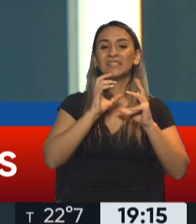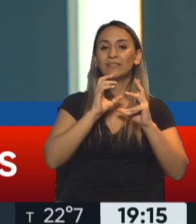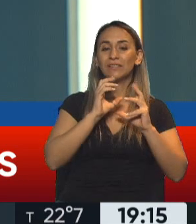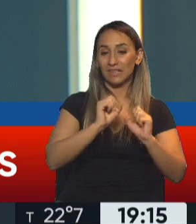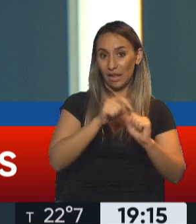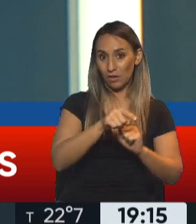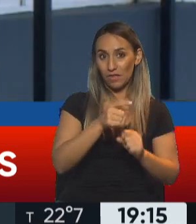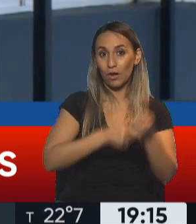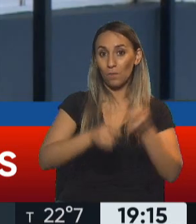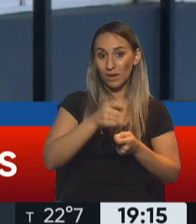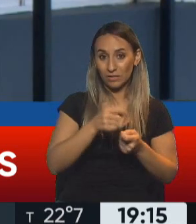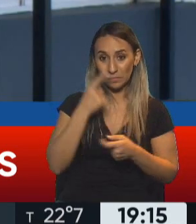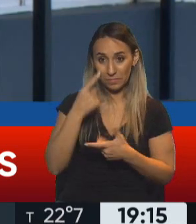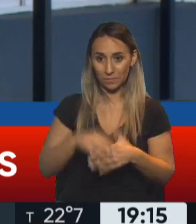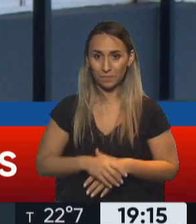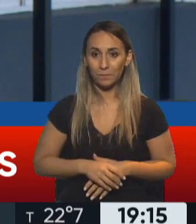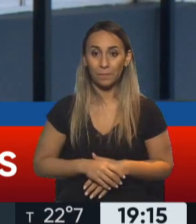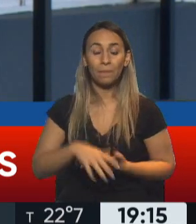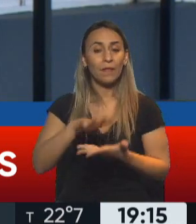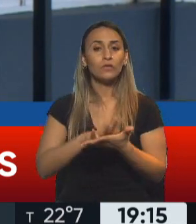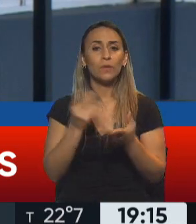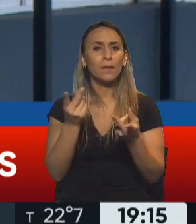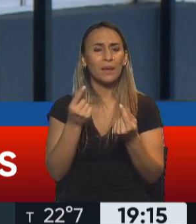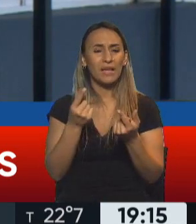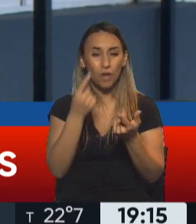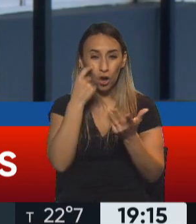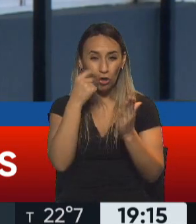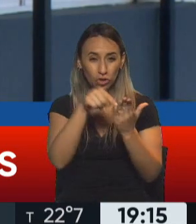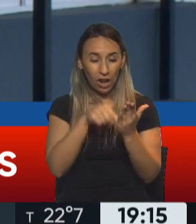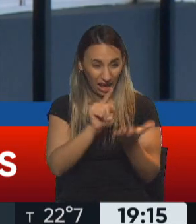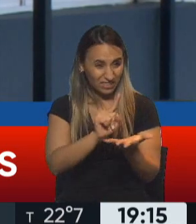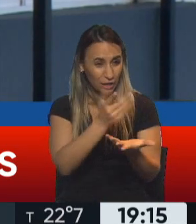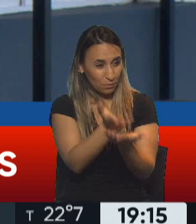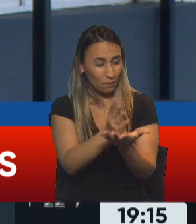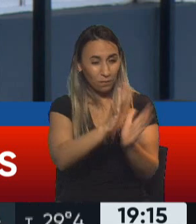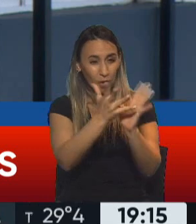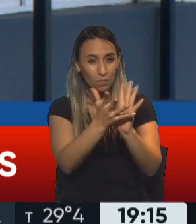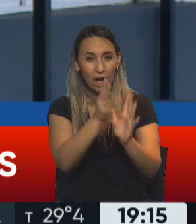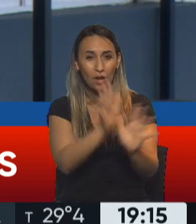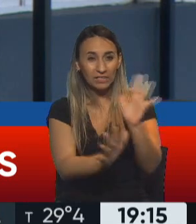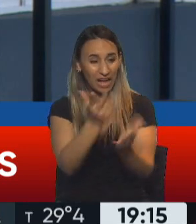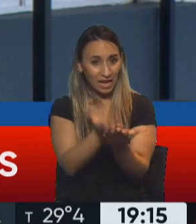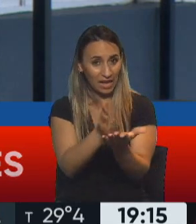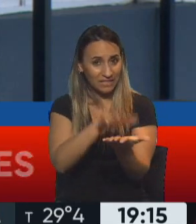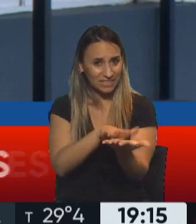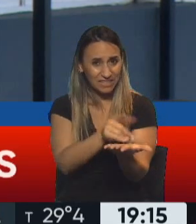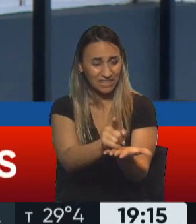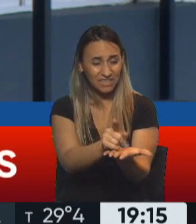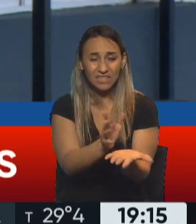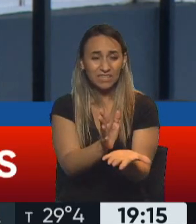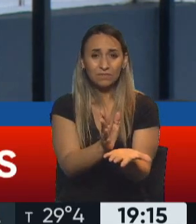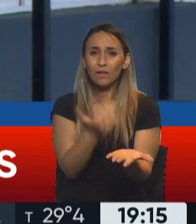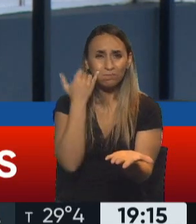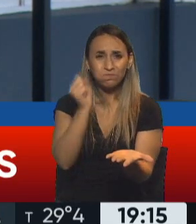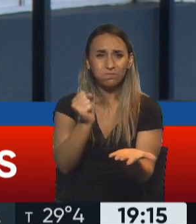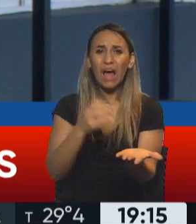Sí. Respecto a los controles de precios, así como está planteado, lo hemos intentado en la Argentina un montón